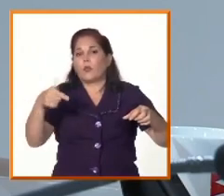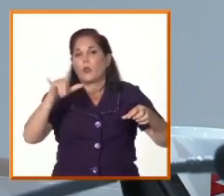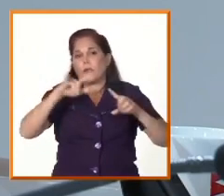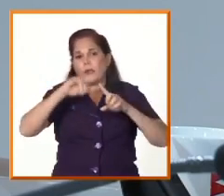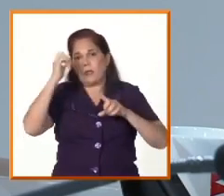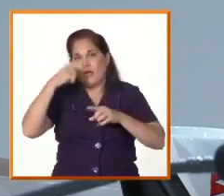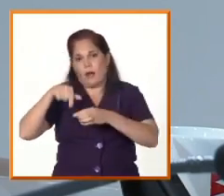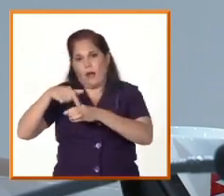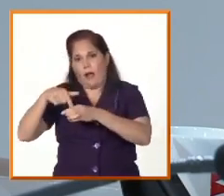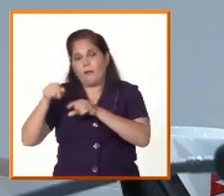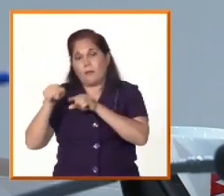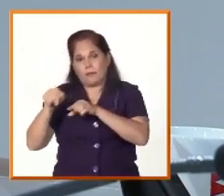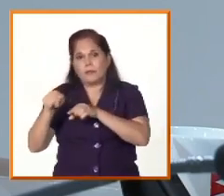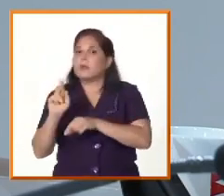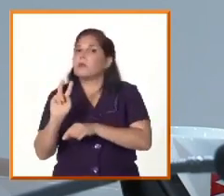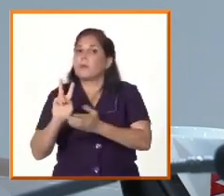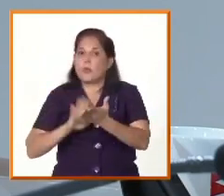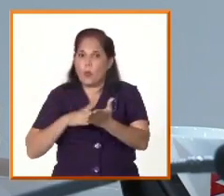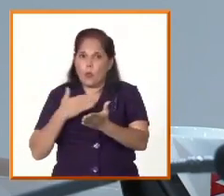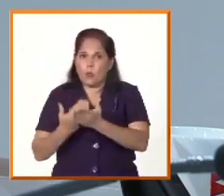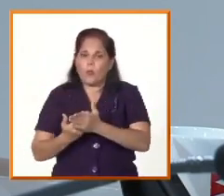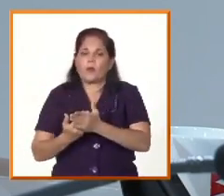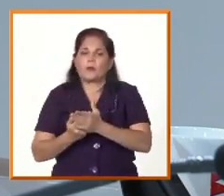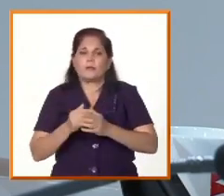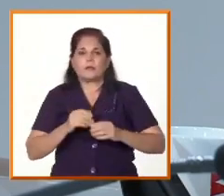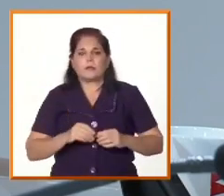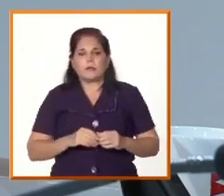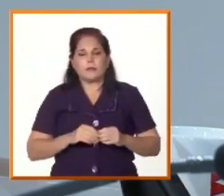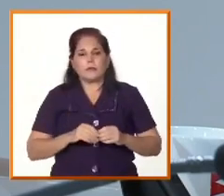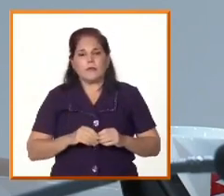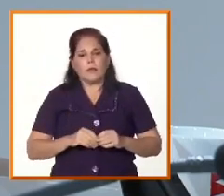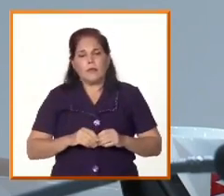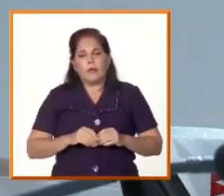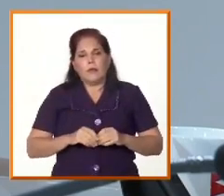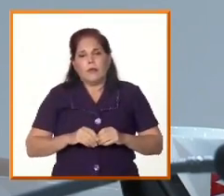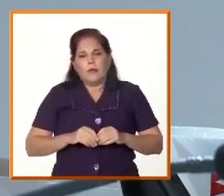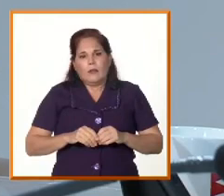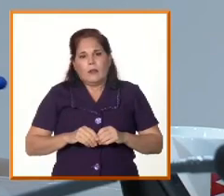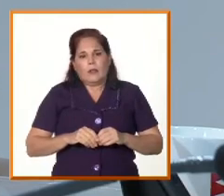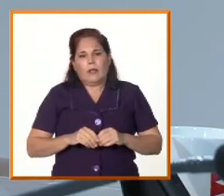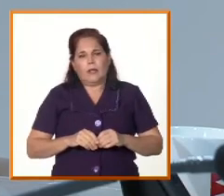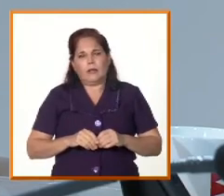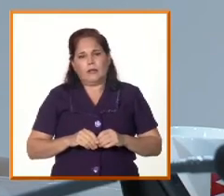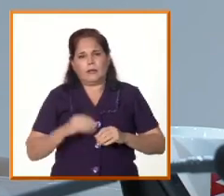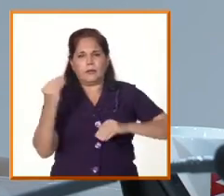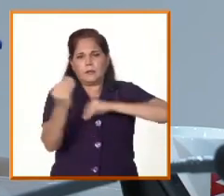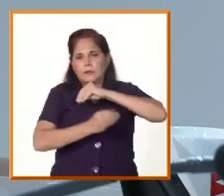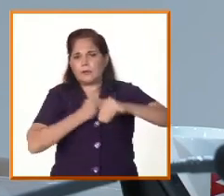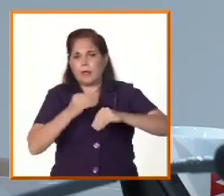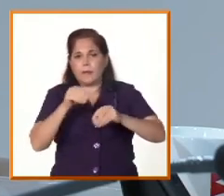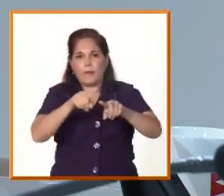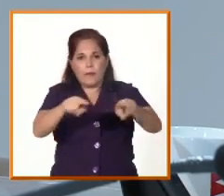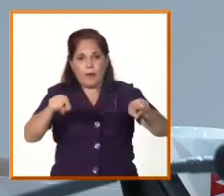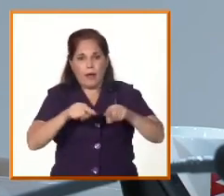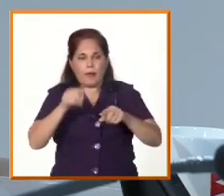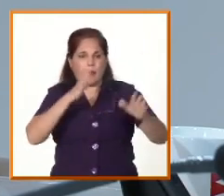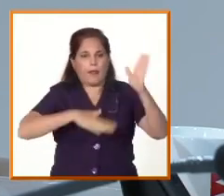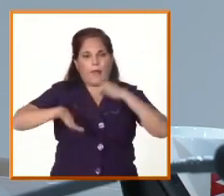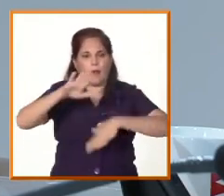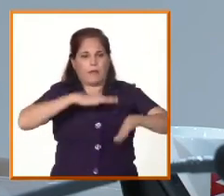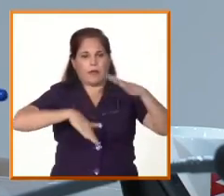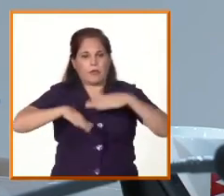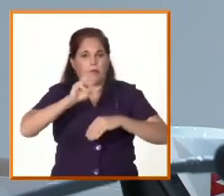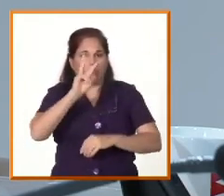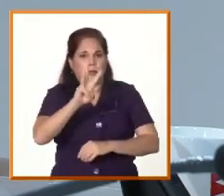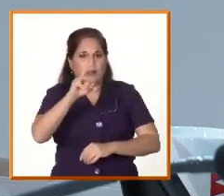una propuesta de que salieron en estas discusiones la modificación del área de navegación Trece